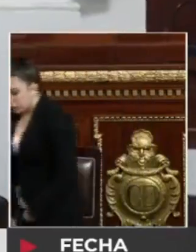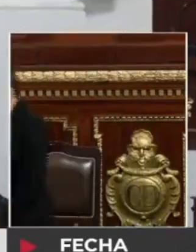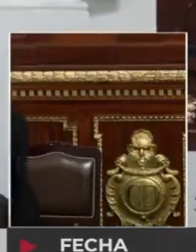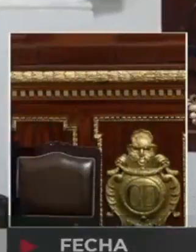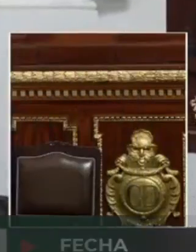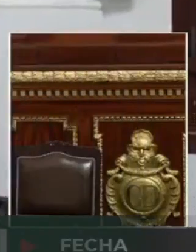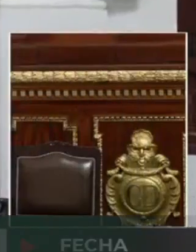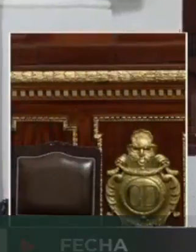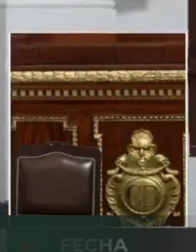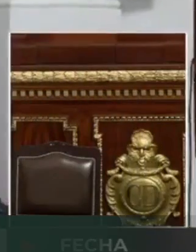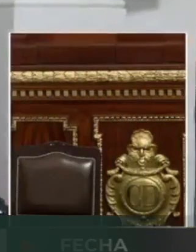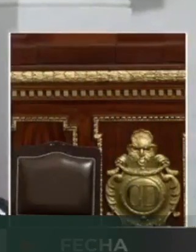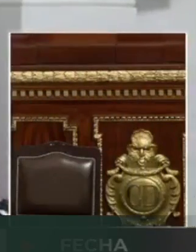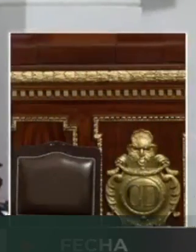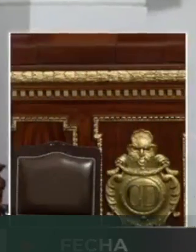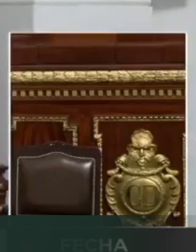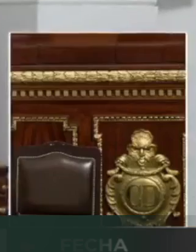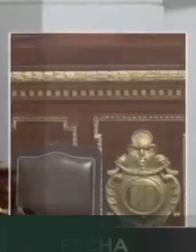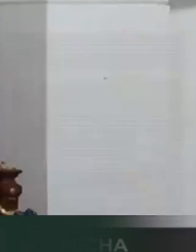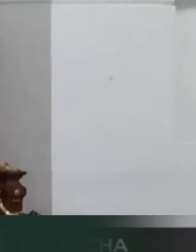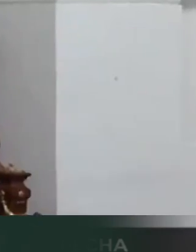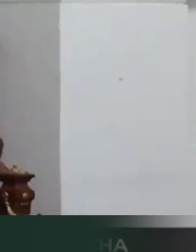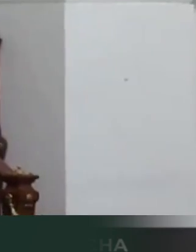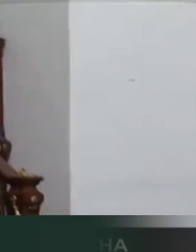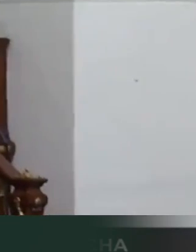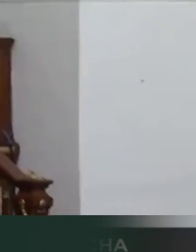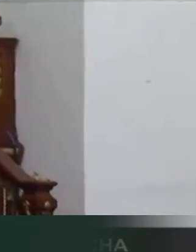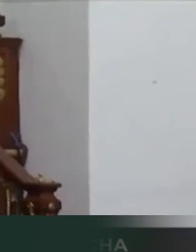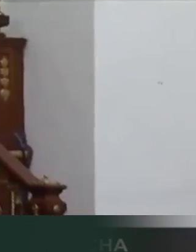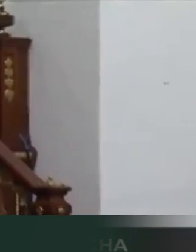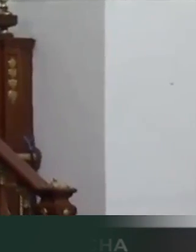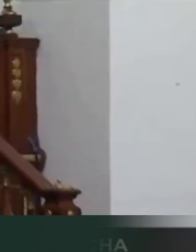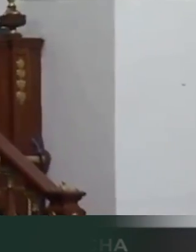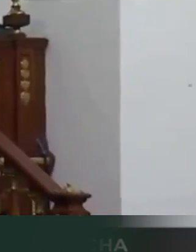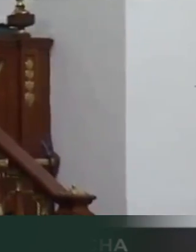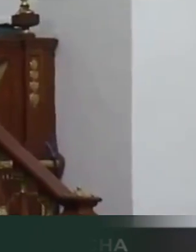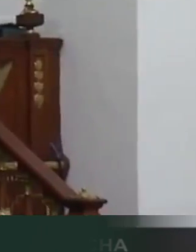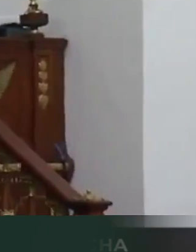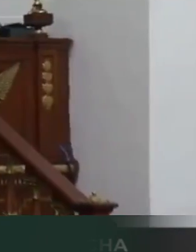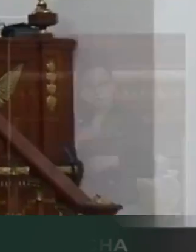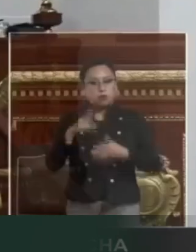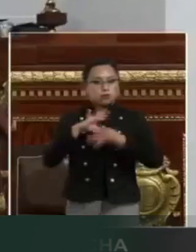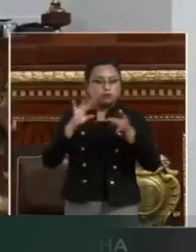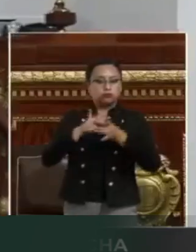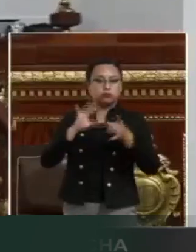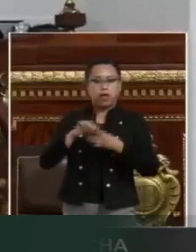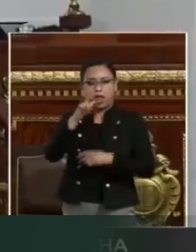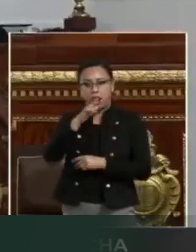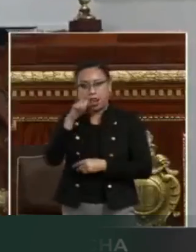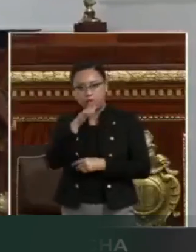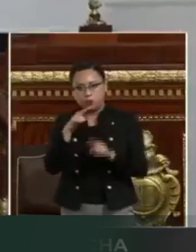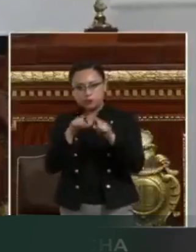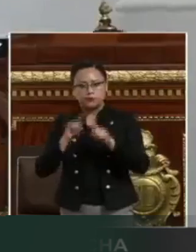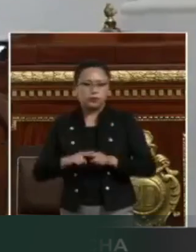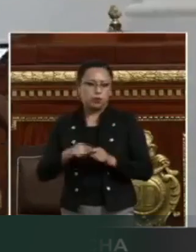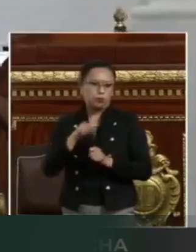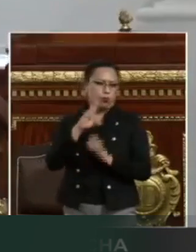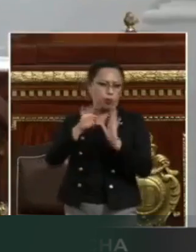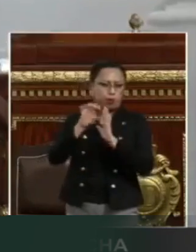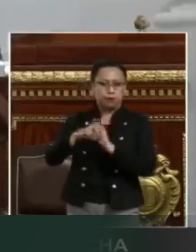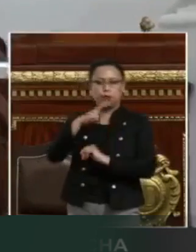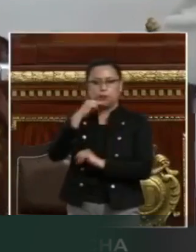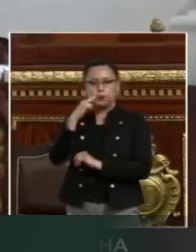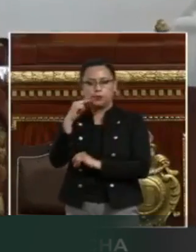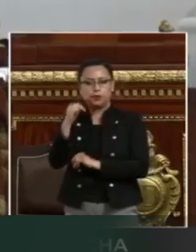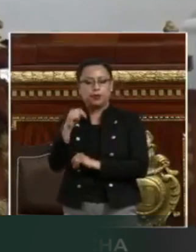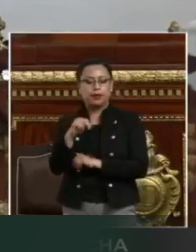El Congreso de la Ciudad de México aprobó un dictamen para reformar la Ley de Acceso de las Mujeres a una Vida Libre de Violencia de la Ciudad de México, a fin